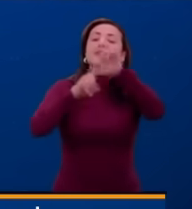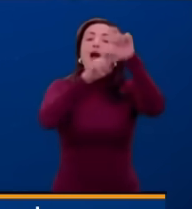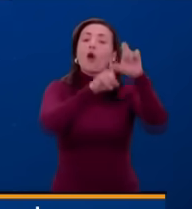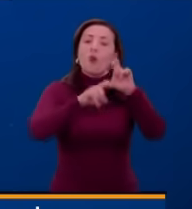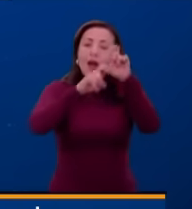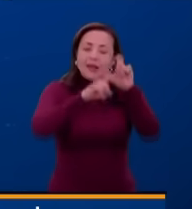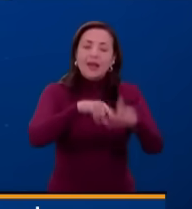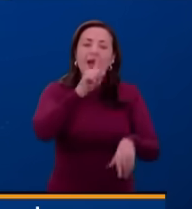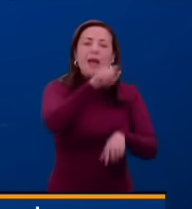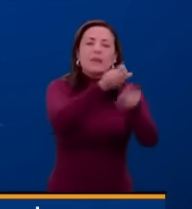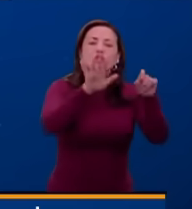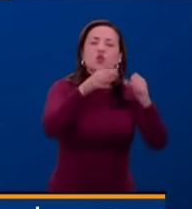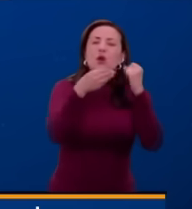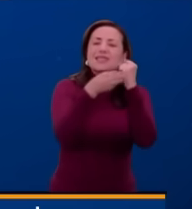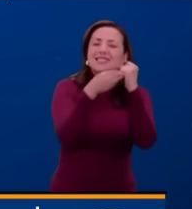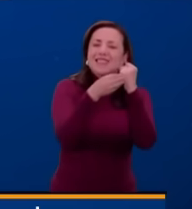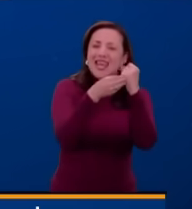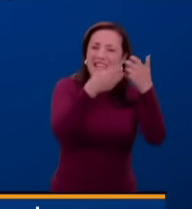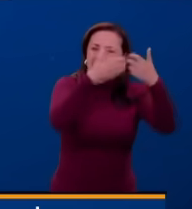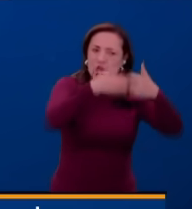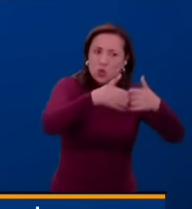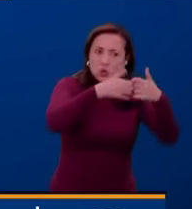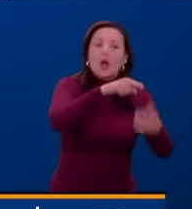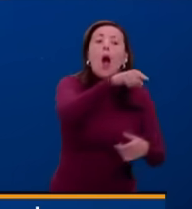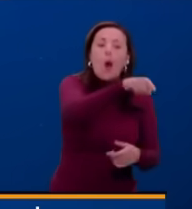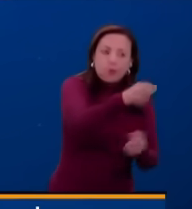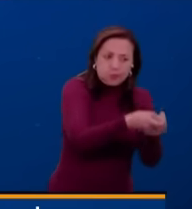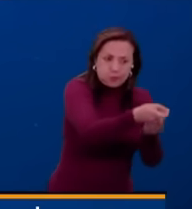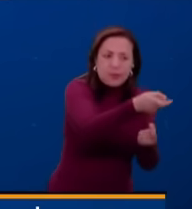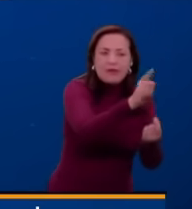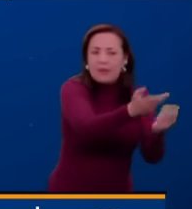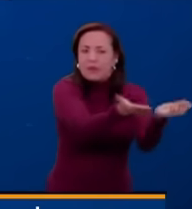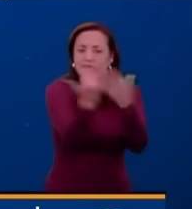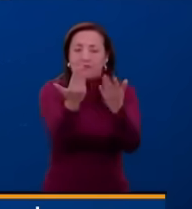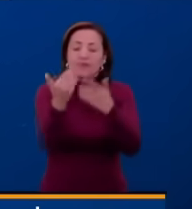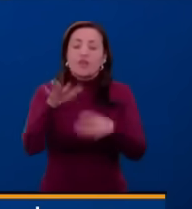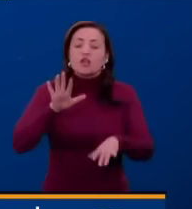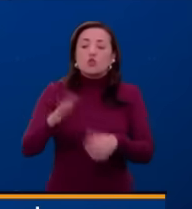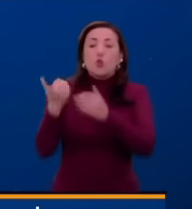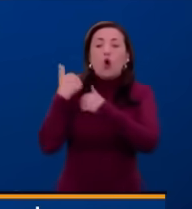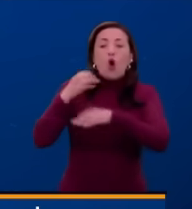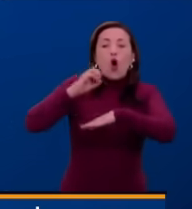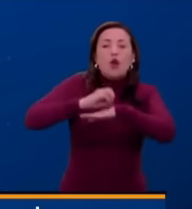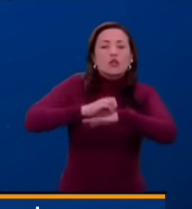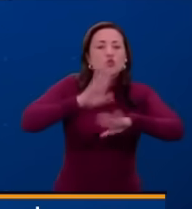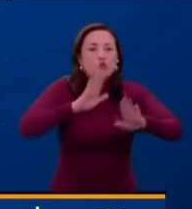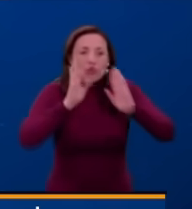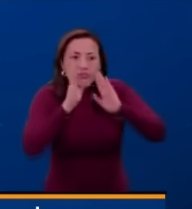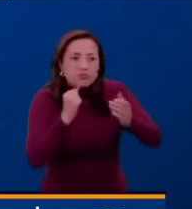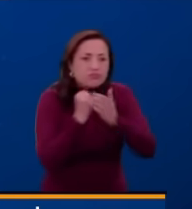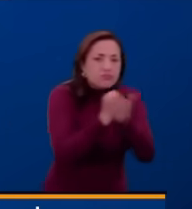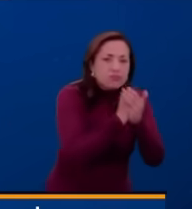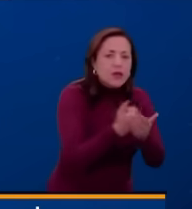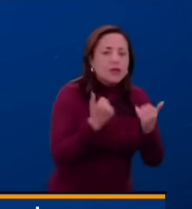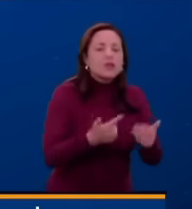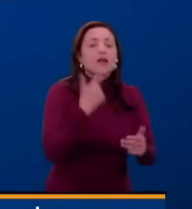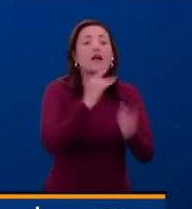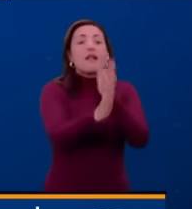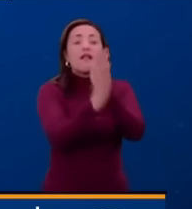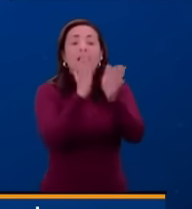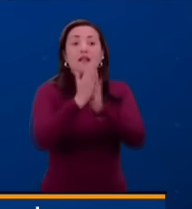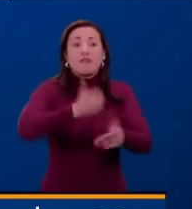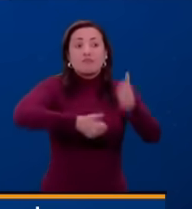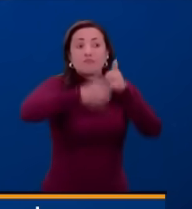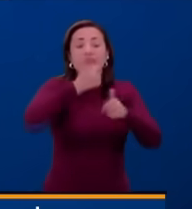sena Industrial que se encuentra muy cerca de este punto todos los organismos de Socorro se encuentran aquí y el primer reporte que han entregado las autoridades es